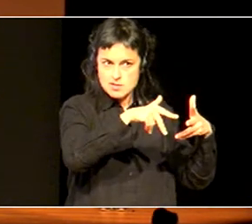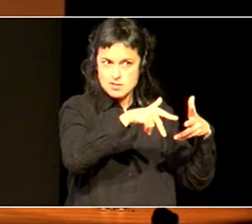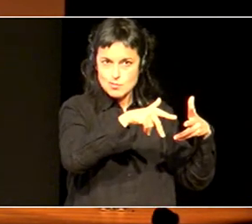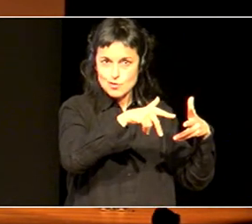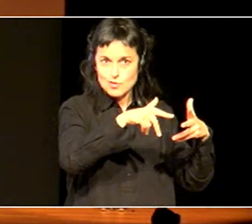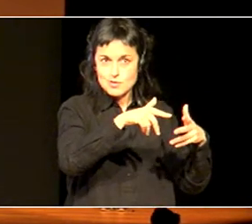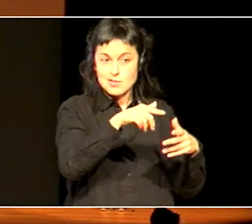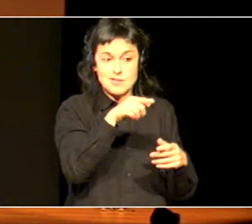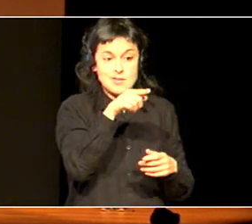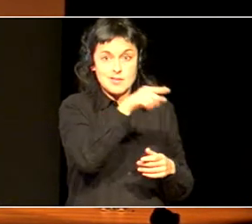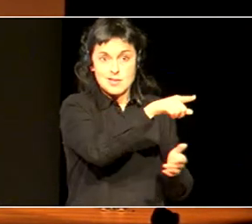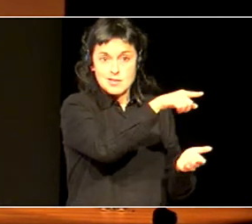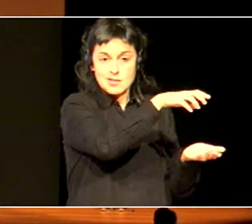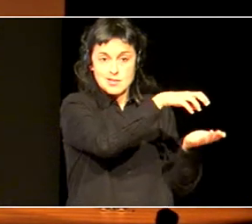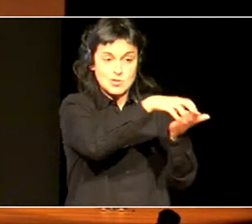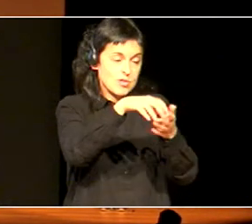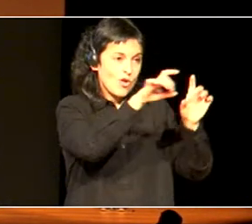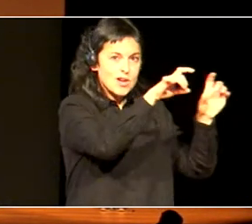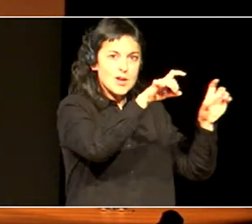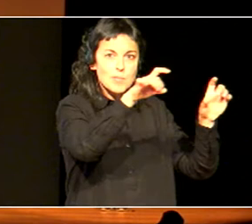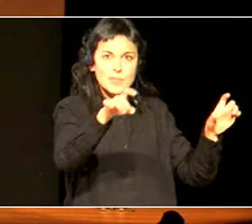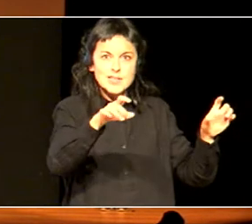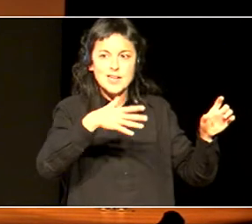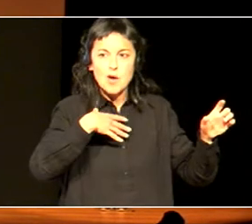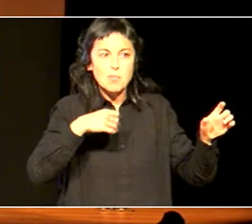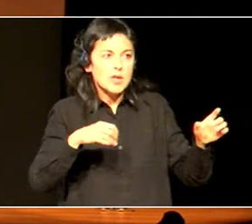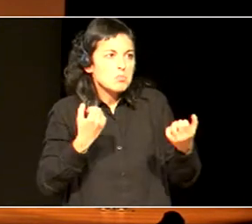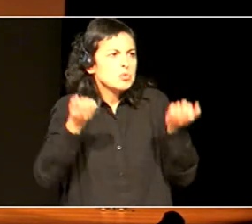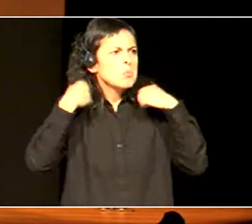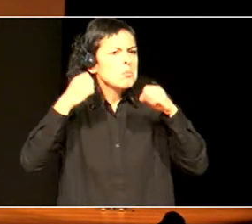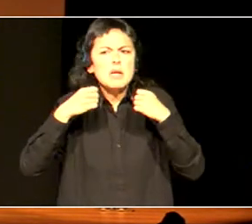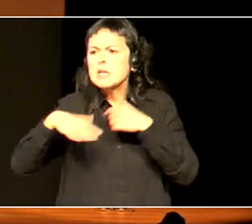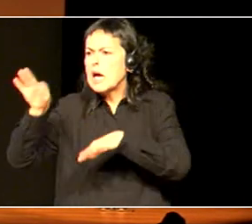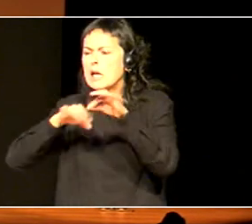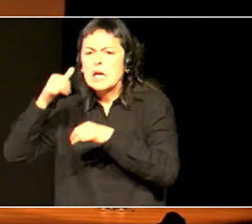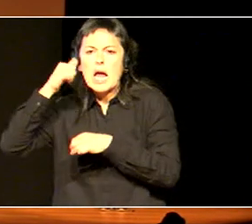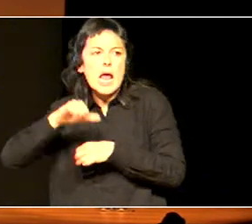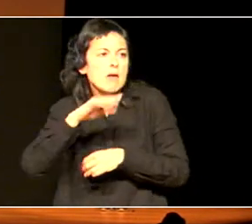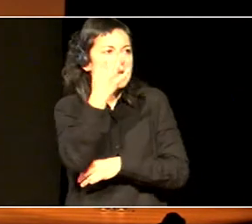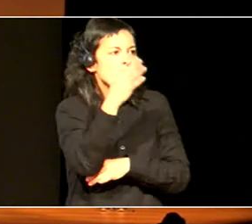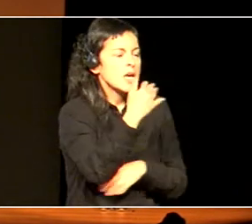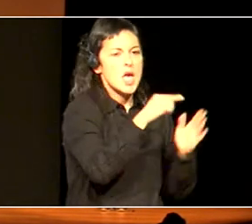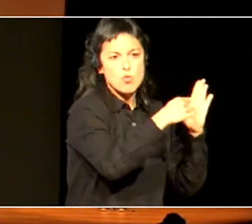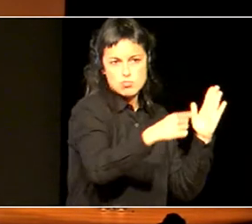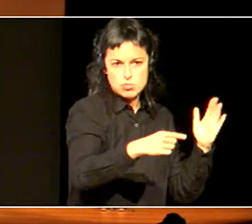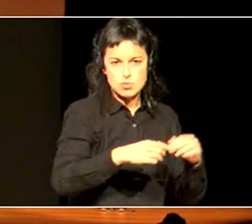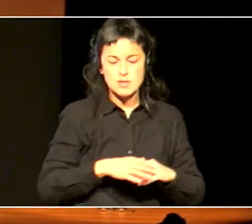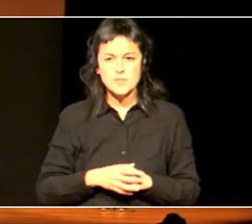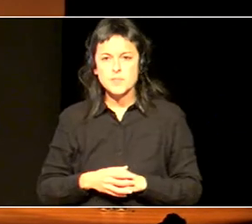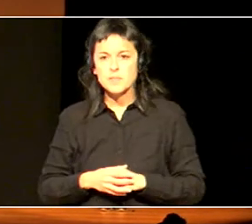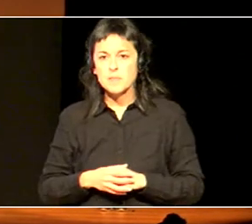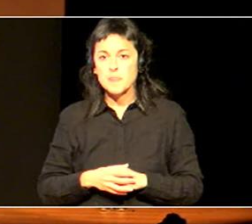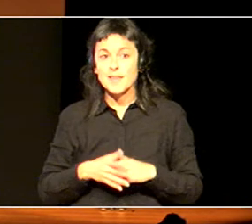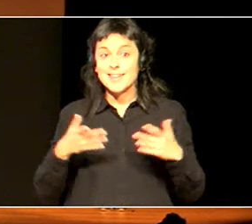ello tengan un mayor abanico de empresas donde poder hacer las prácticas. Pero no solo ello, como esto conllevaría que tienen